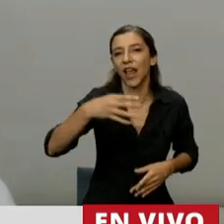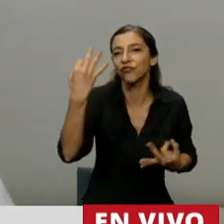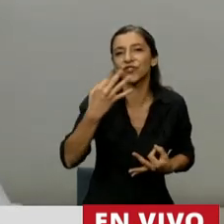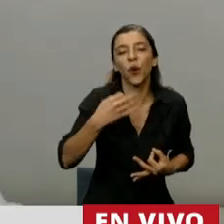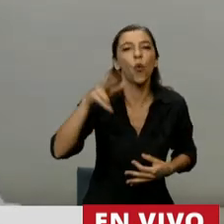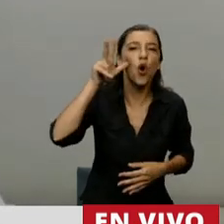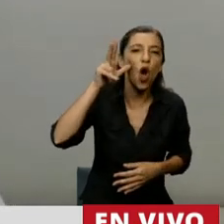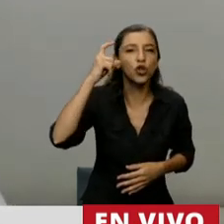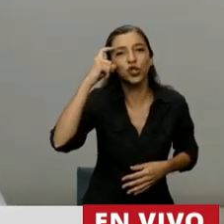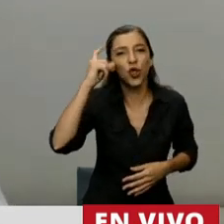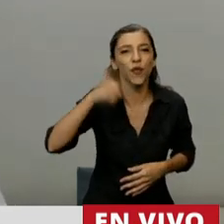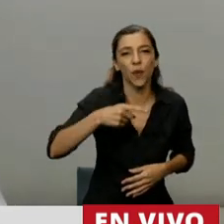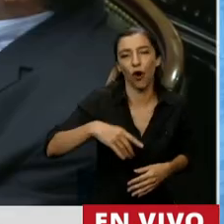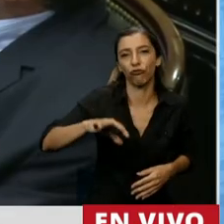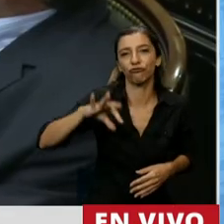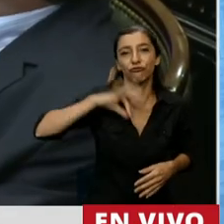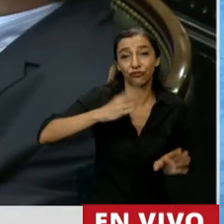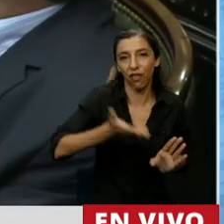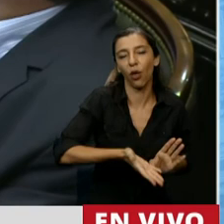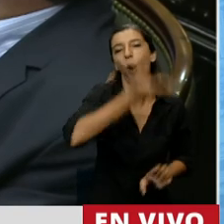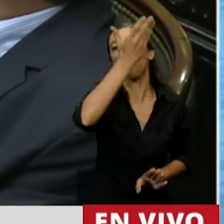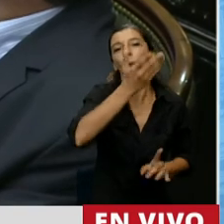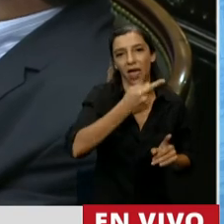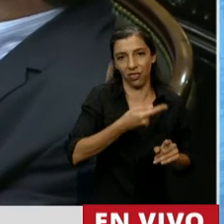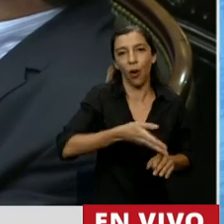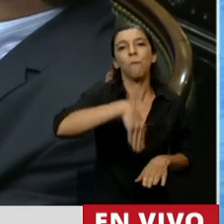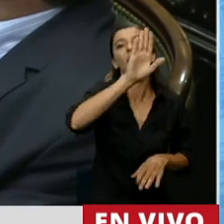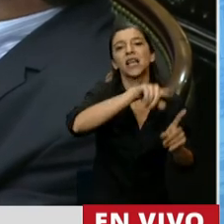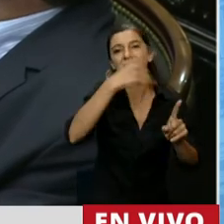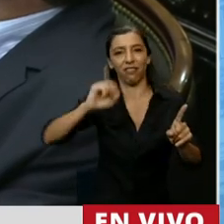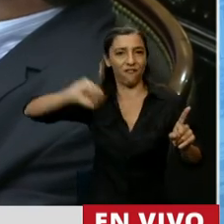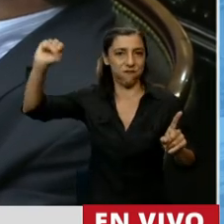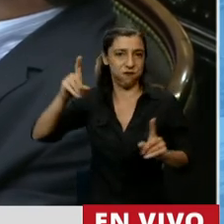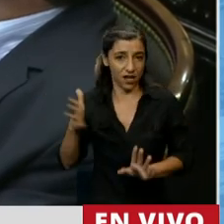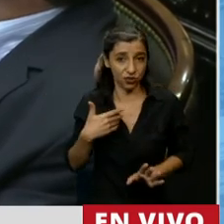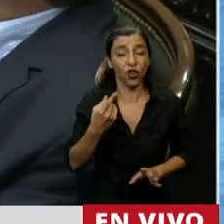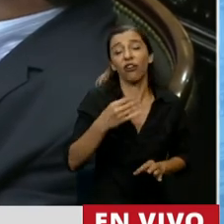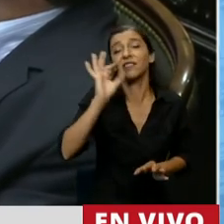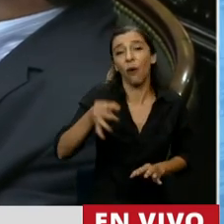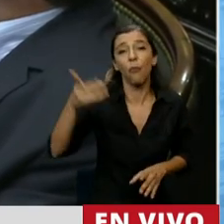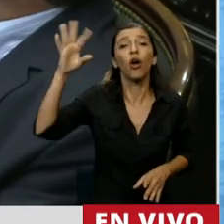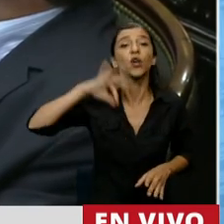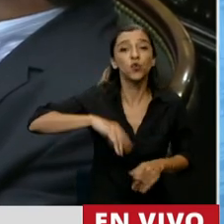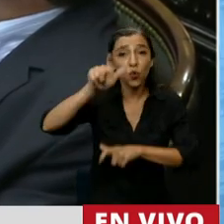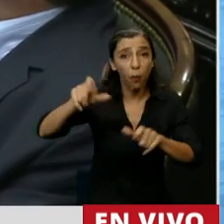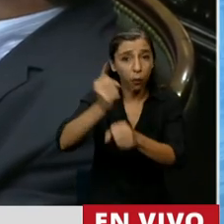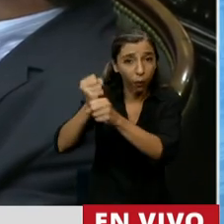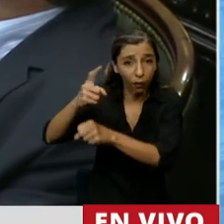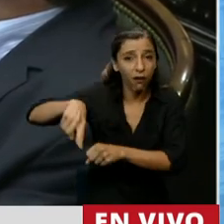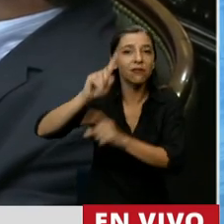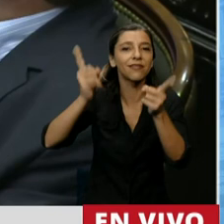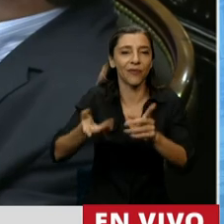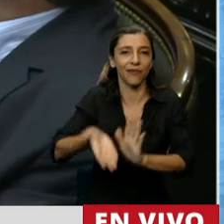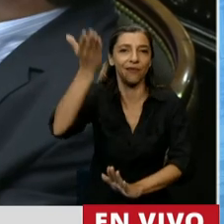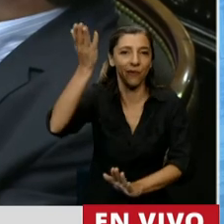10 puntos por encima de la inflación como producto del resultado de las paritarias y como producto de las políticas fiscales que el